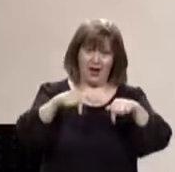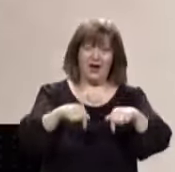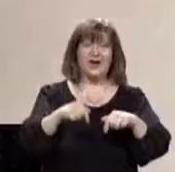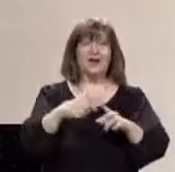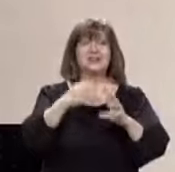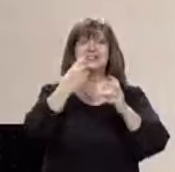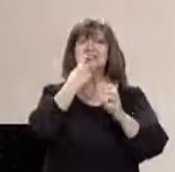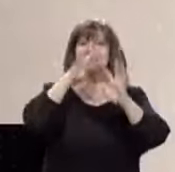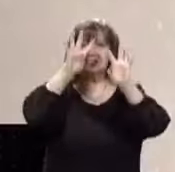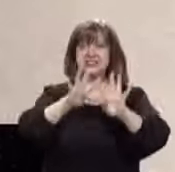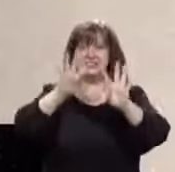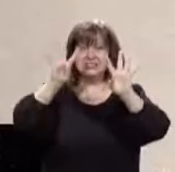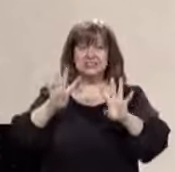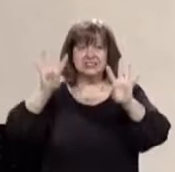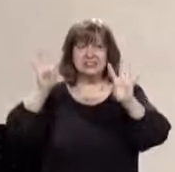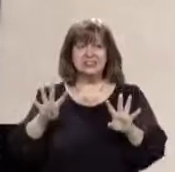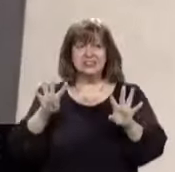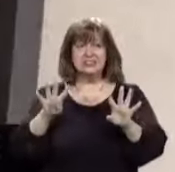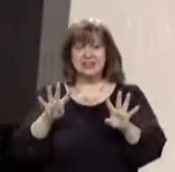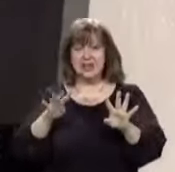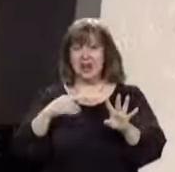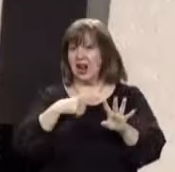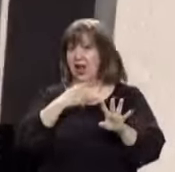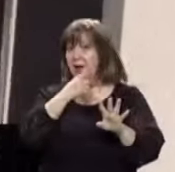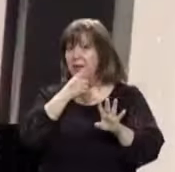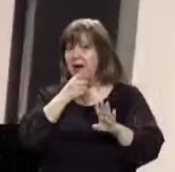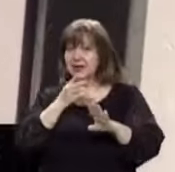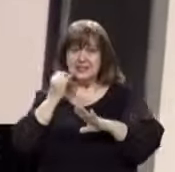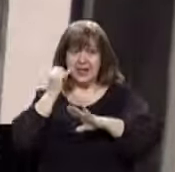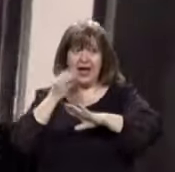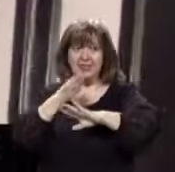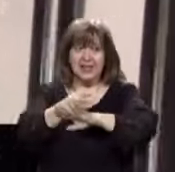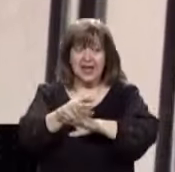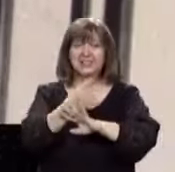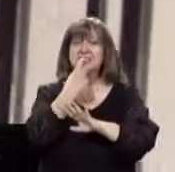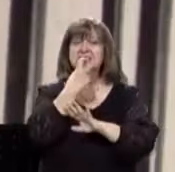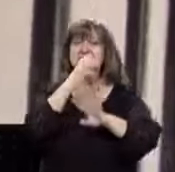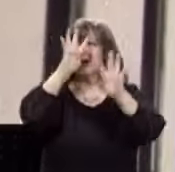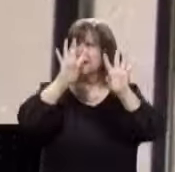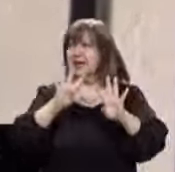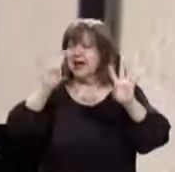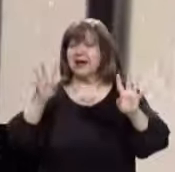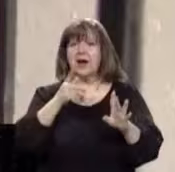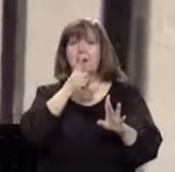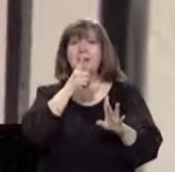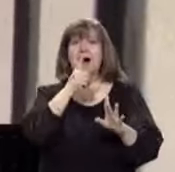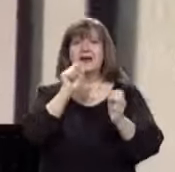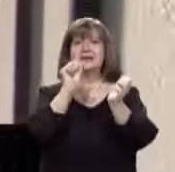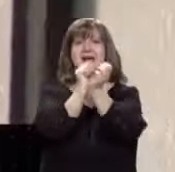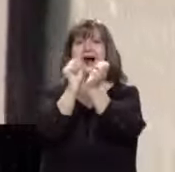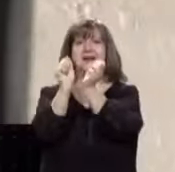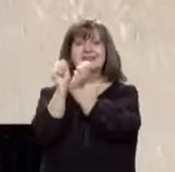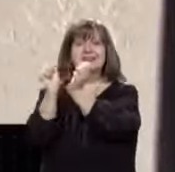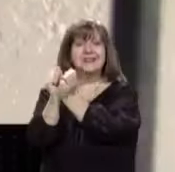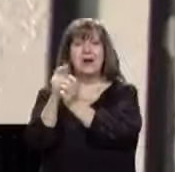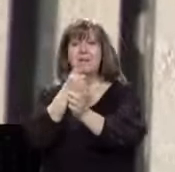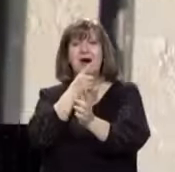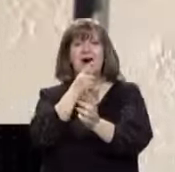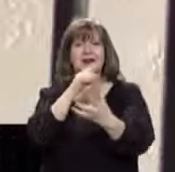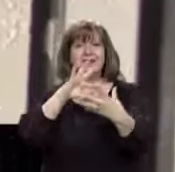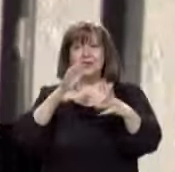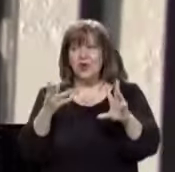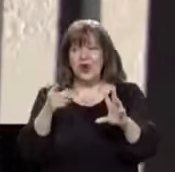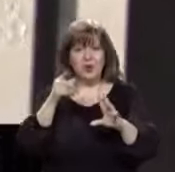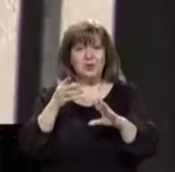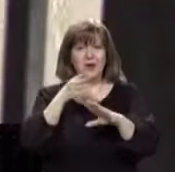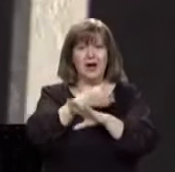están las rejas. Absolutamente, porque acá estamos en el interior. Después hay como un tipo persiana si uno quiere salir, pero este es